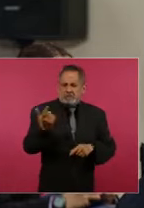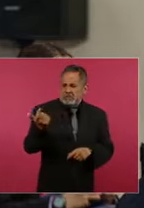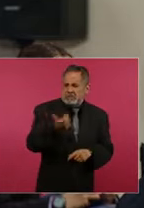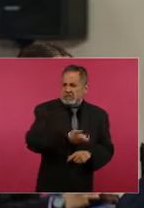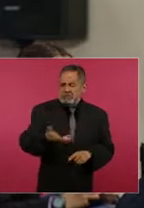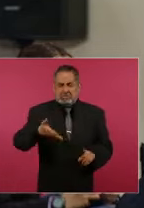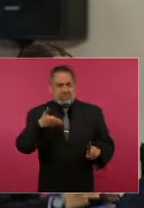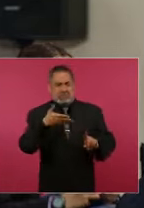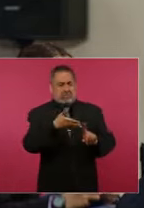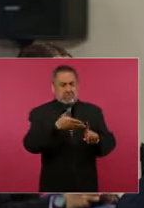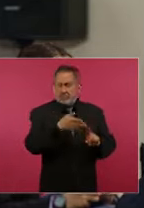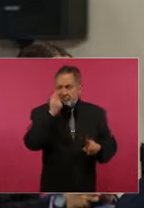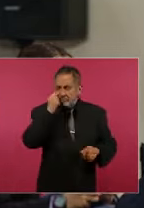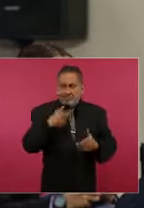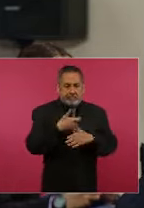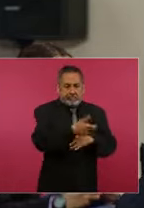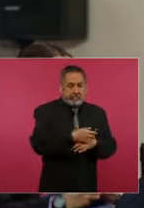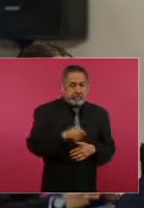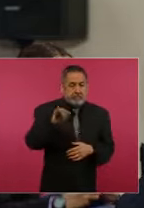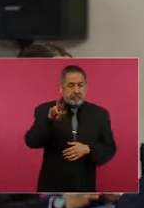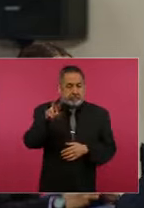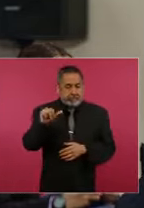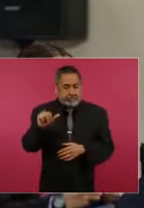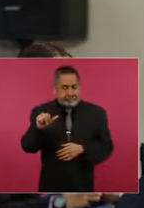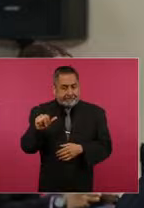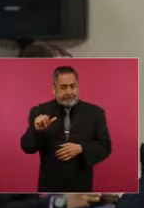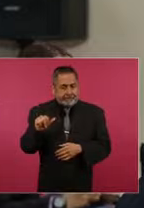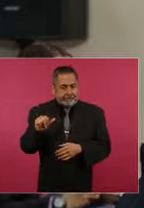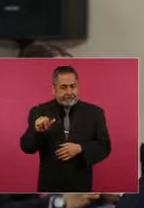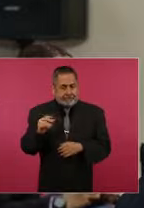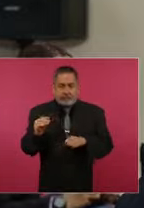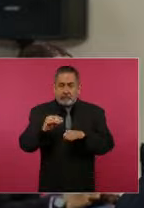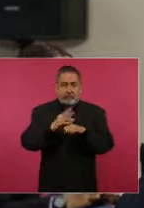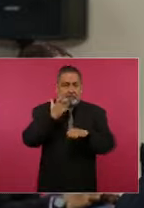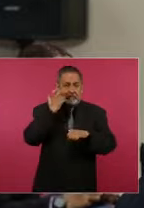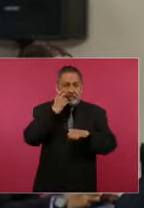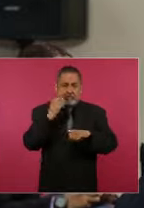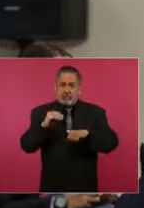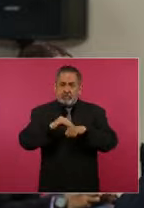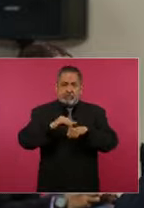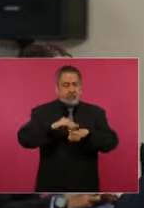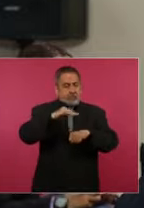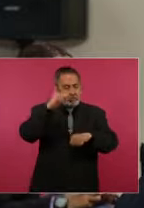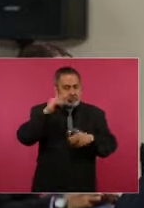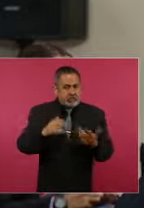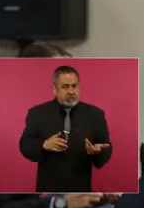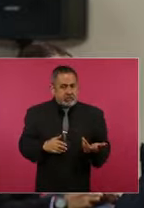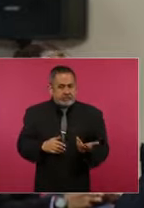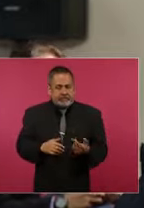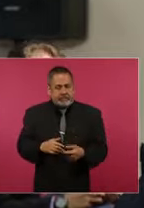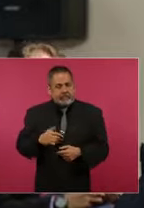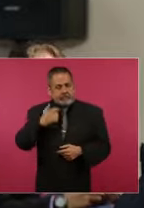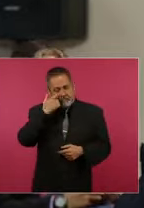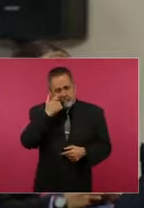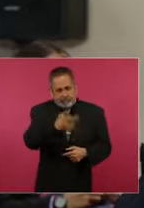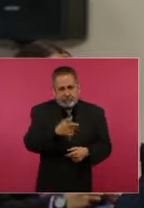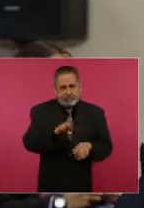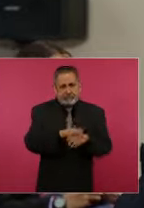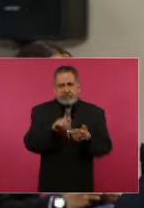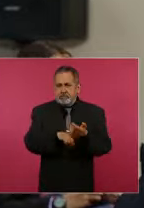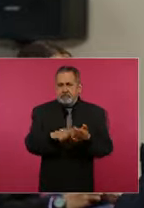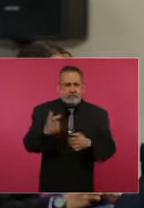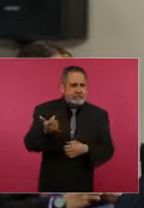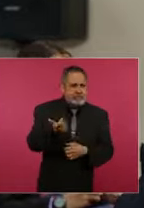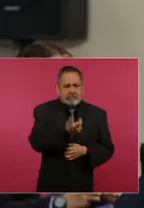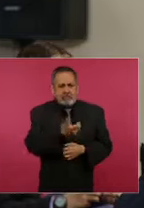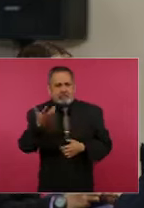y que, por ejemplo, el IVA lo subieron. O sea, ahí es donde se muestra el sobrecosto de las